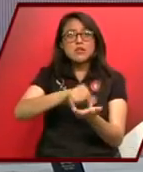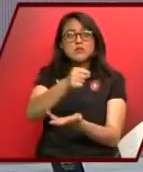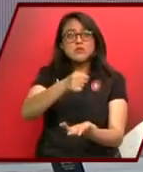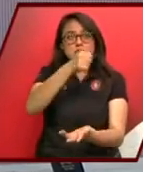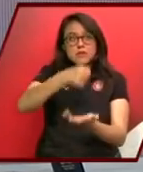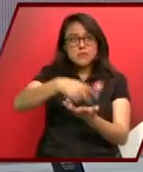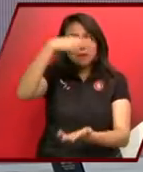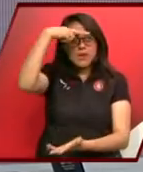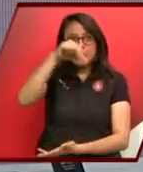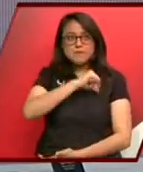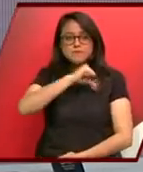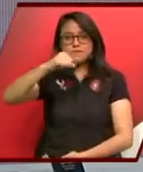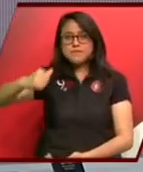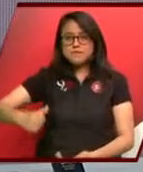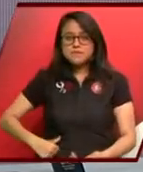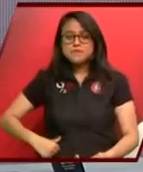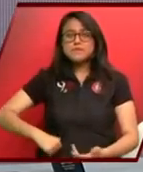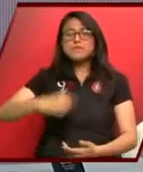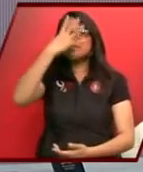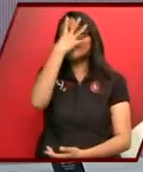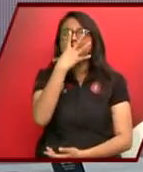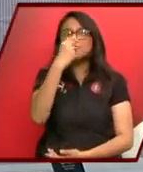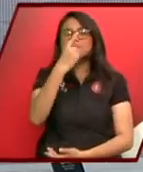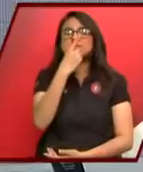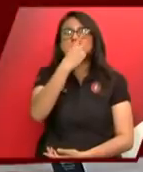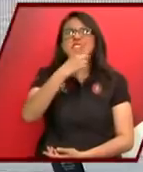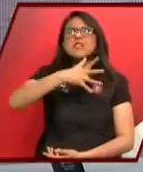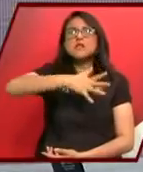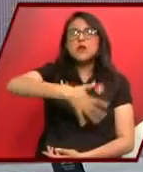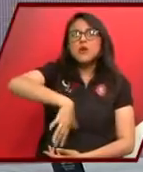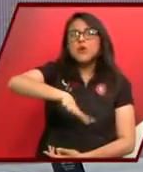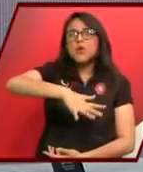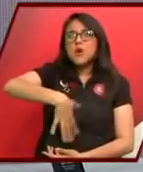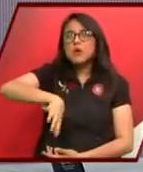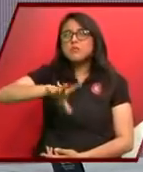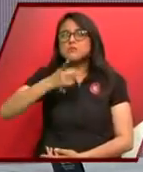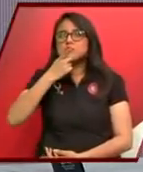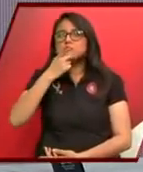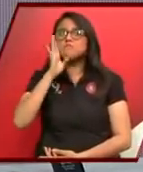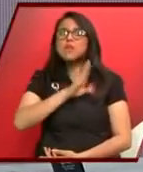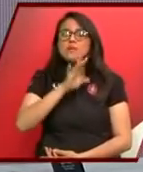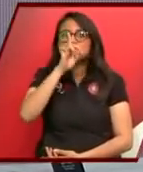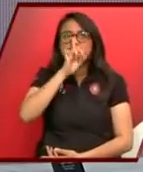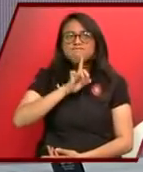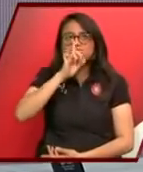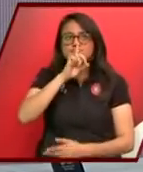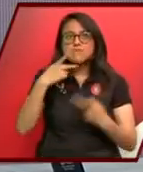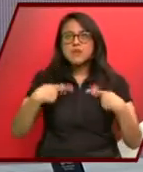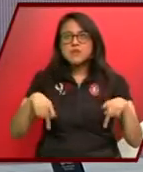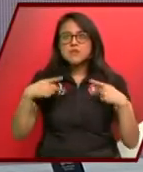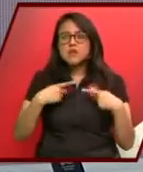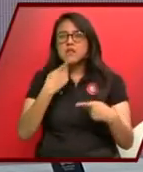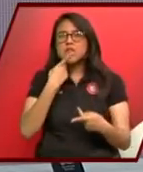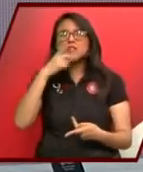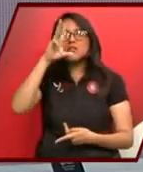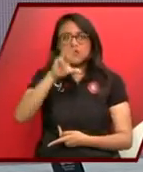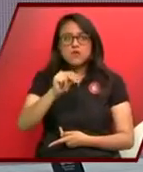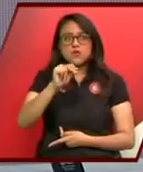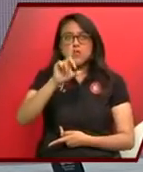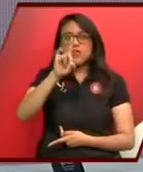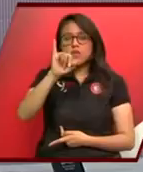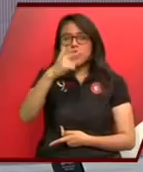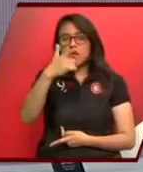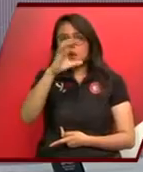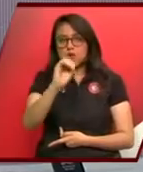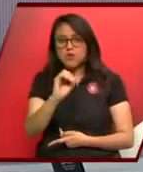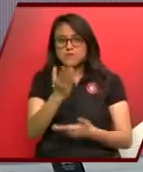lo que nos lleva a la alcaldía de Coyoacán. Pues nos dicen que busca desmentir las acusaciones de los condóminos. Diego Mendoza, esta es una